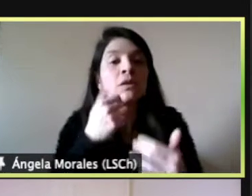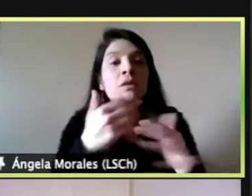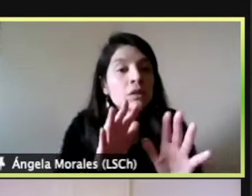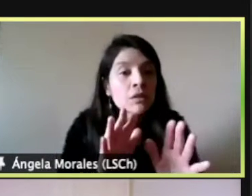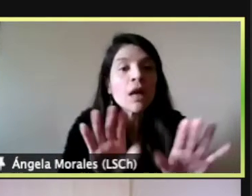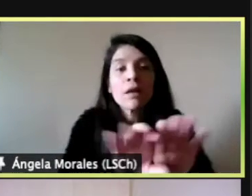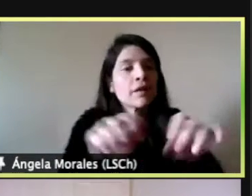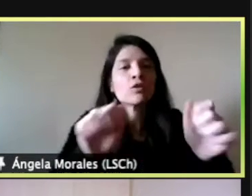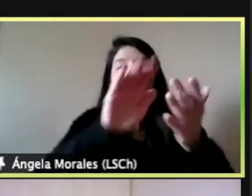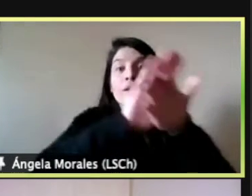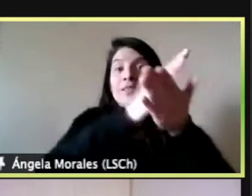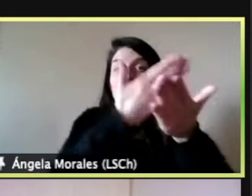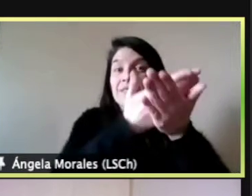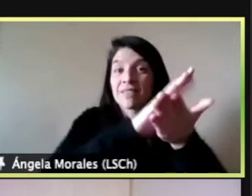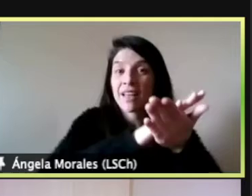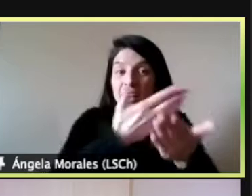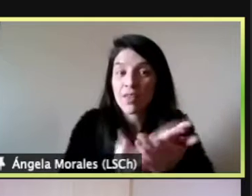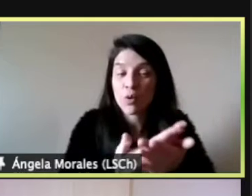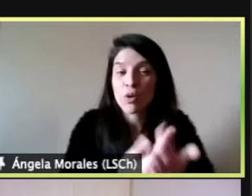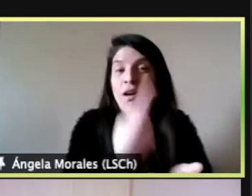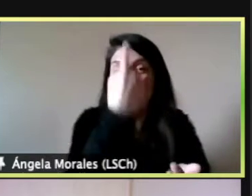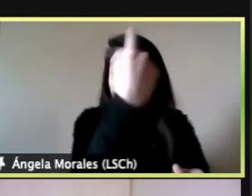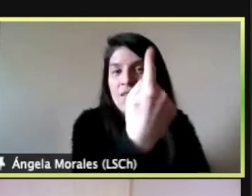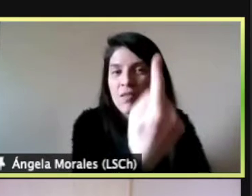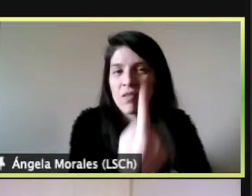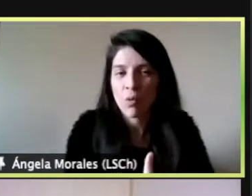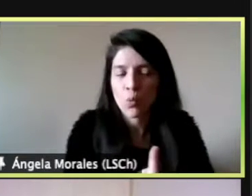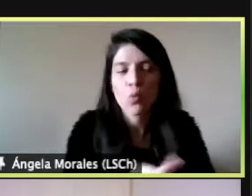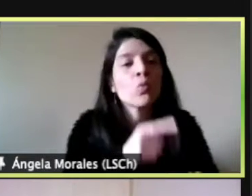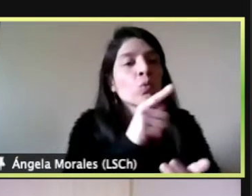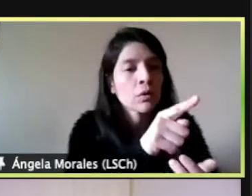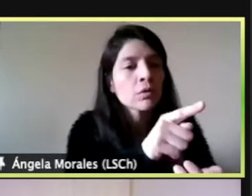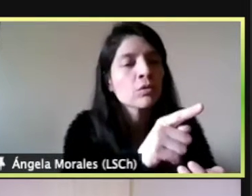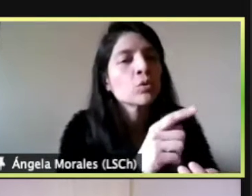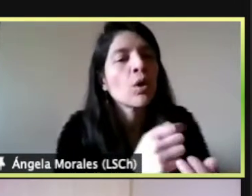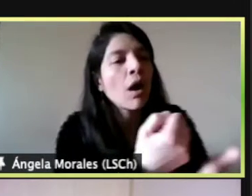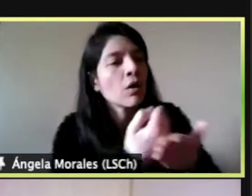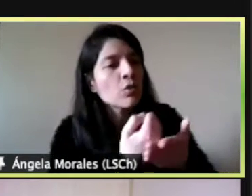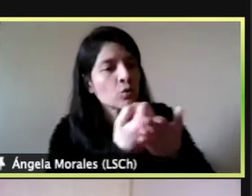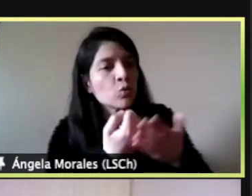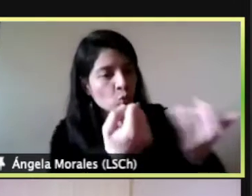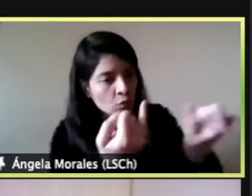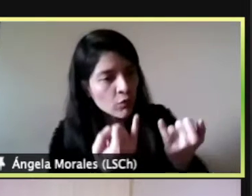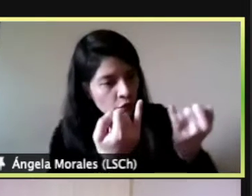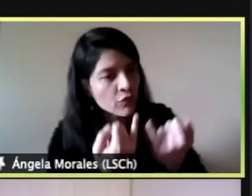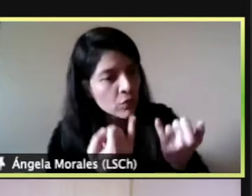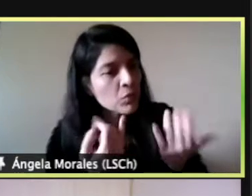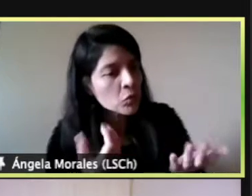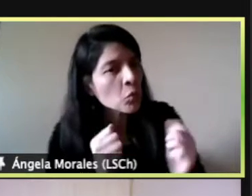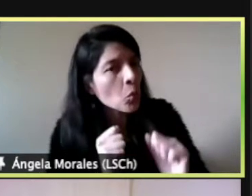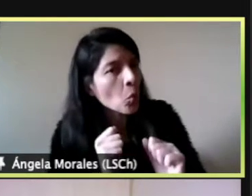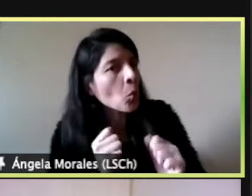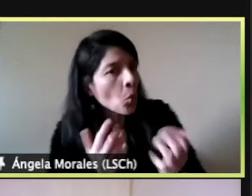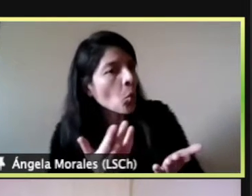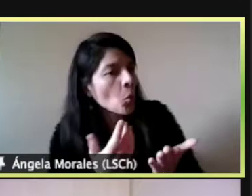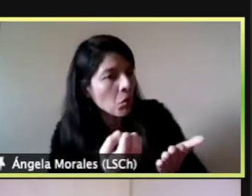O sea, esto me permite rescatar información que puede ser útil. ¿Ya? Y obviamente esta tabla que